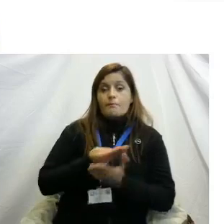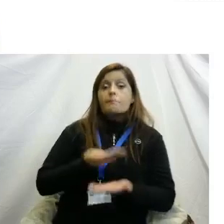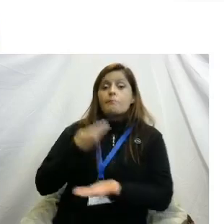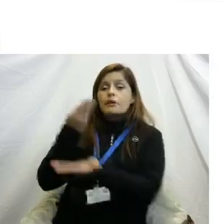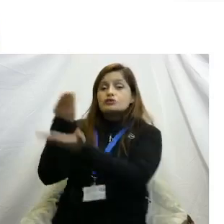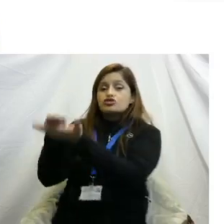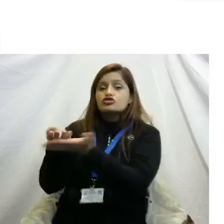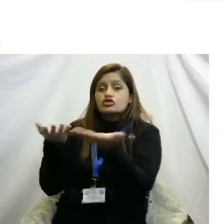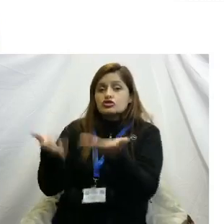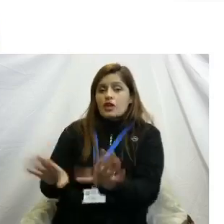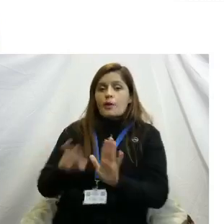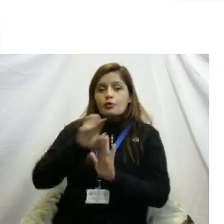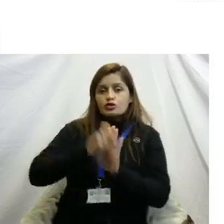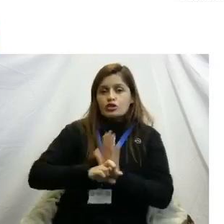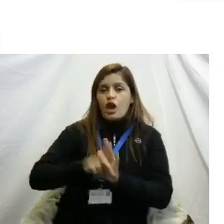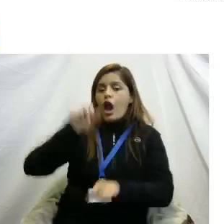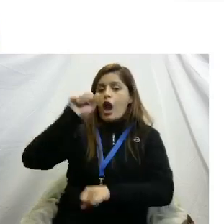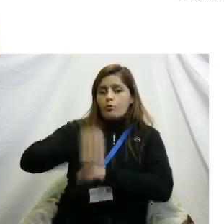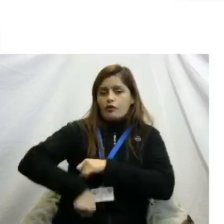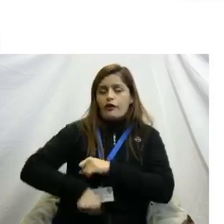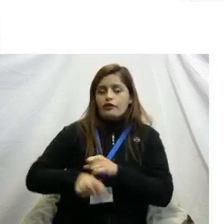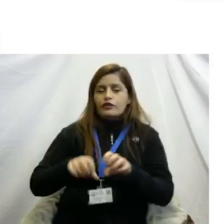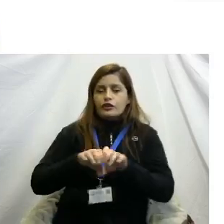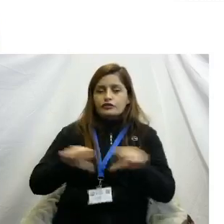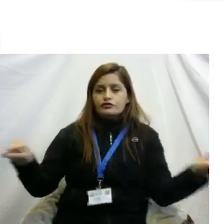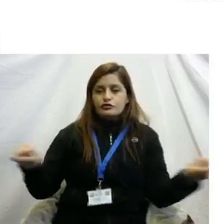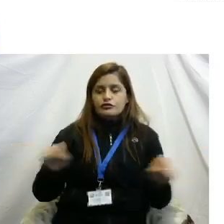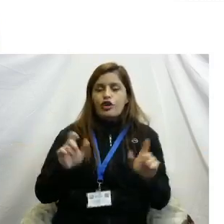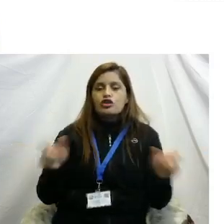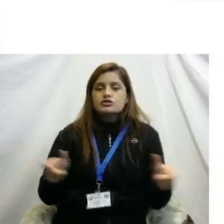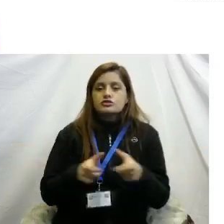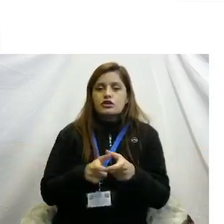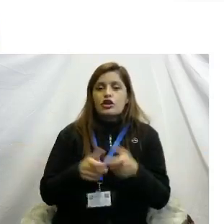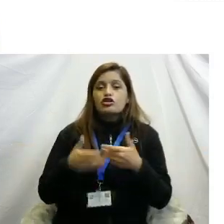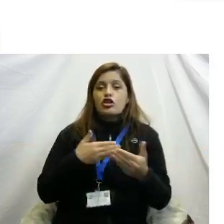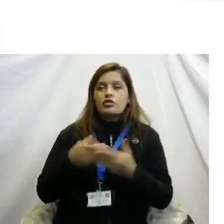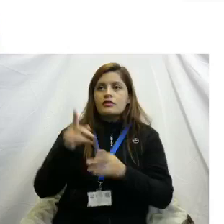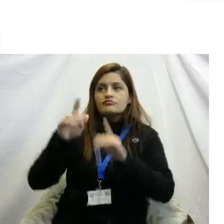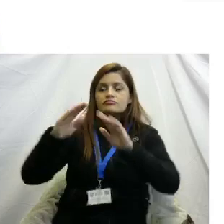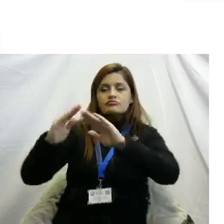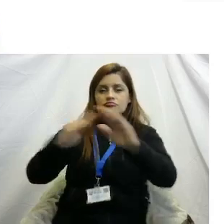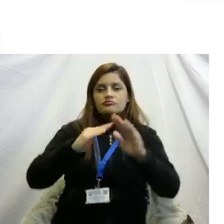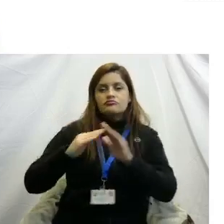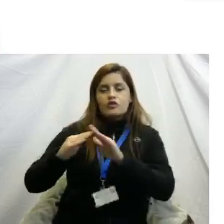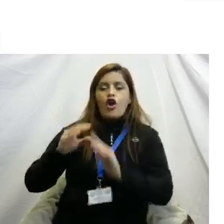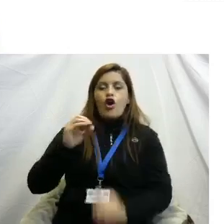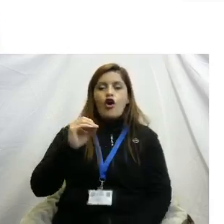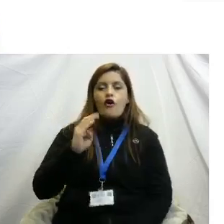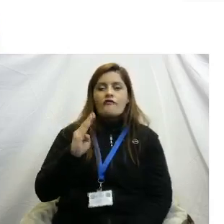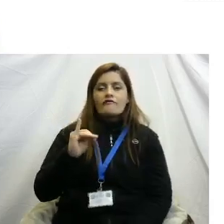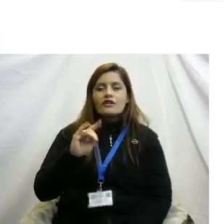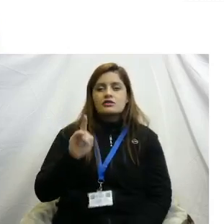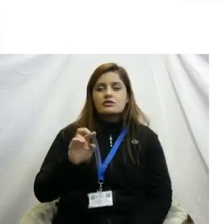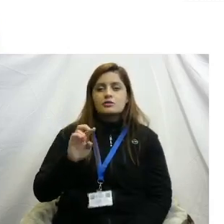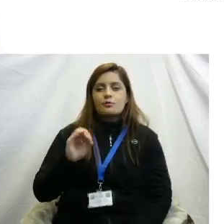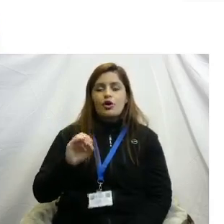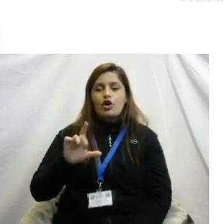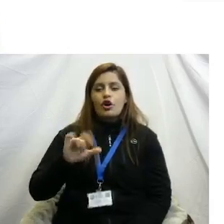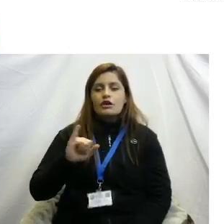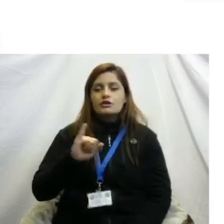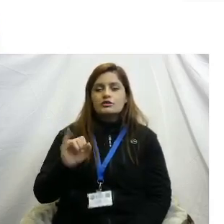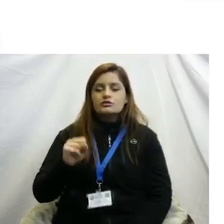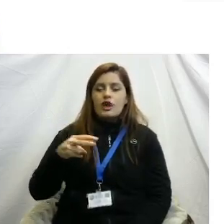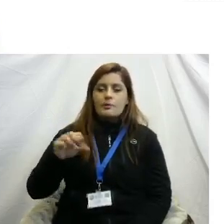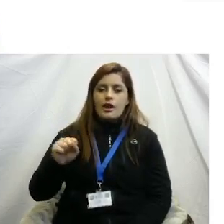por el consejo, que es un proyecto de intervención, cierto, en la población Obispo Lizama. Y en esta ocasión,